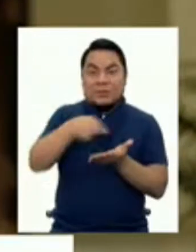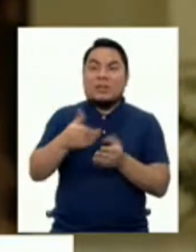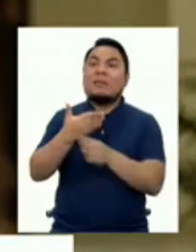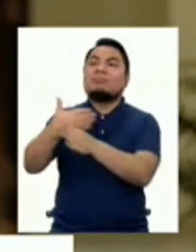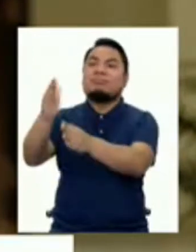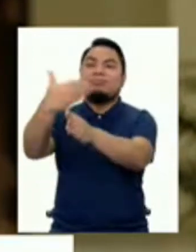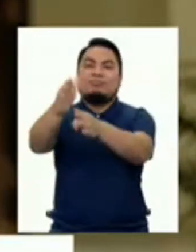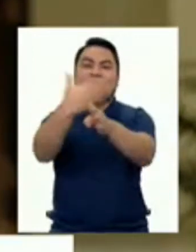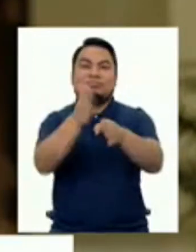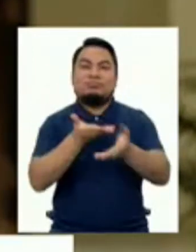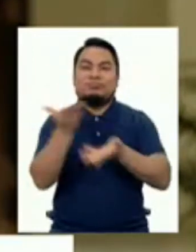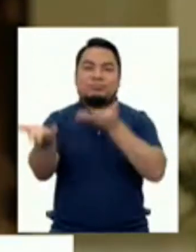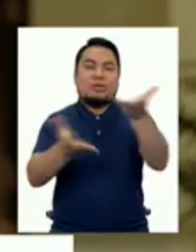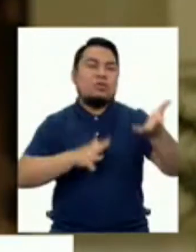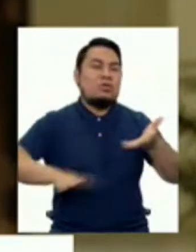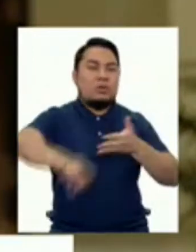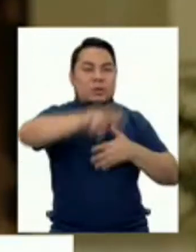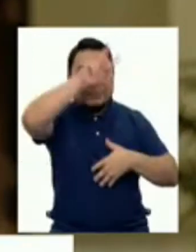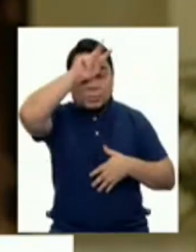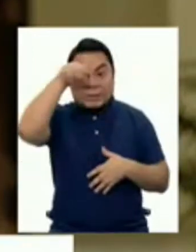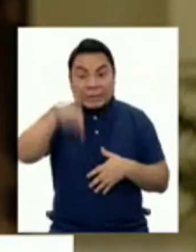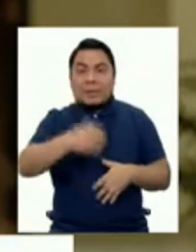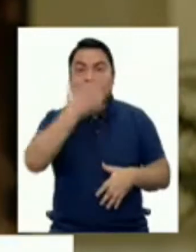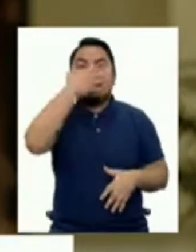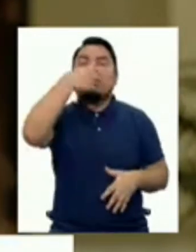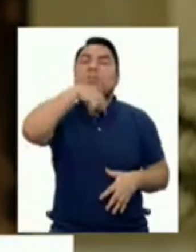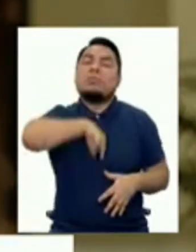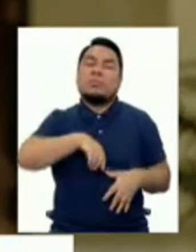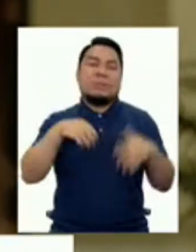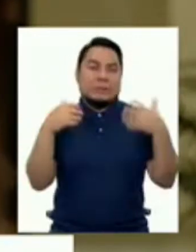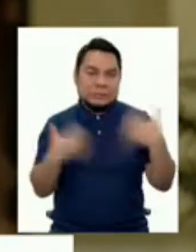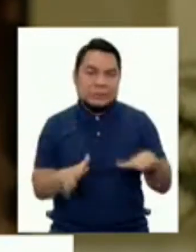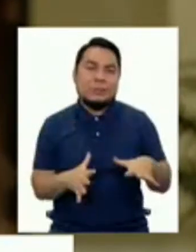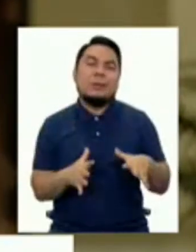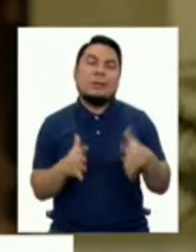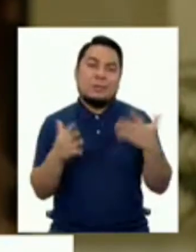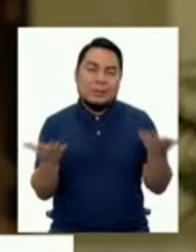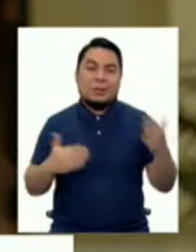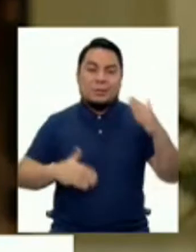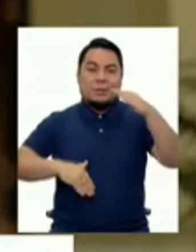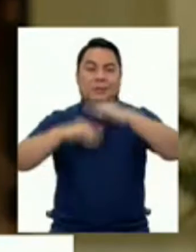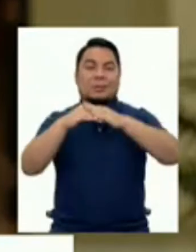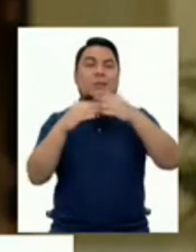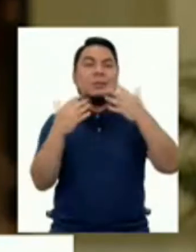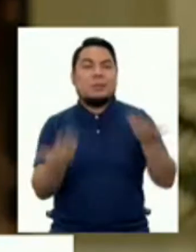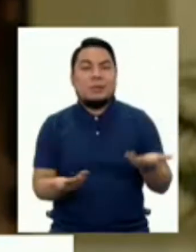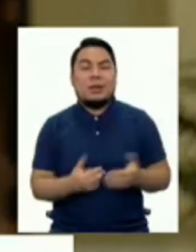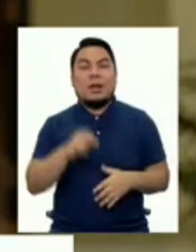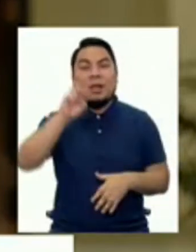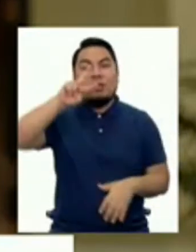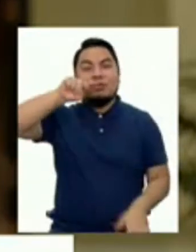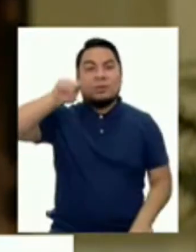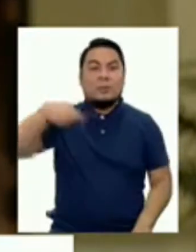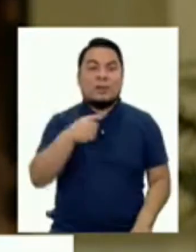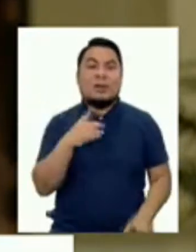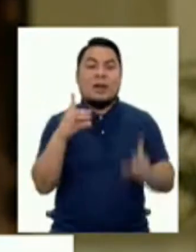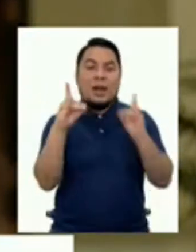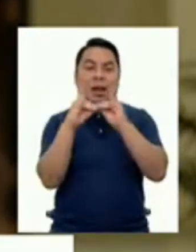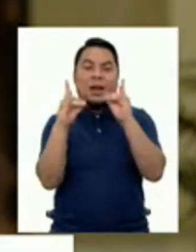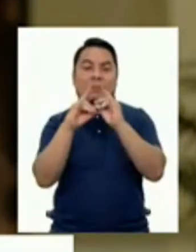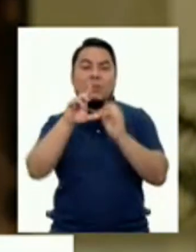semana. Con estos ventiladores mecánicos estaremos ya prácticamente llegando a las 2.000 camas